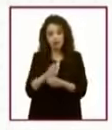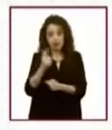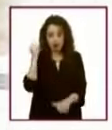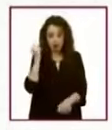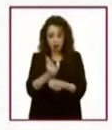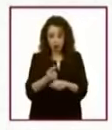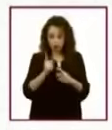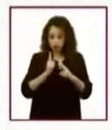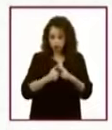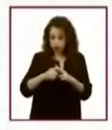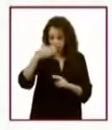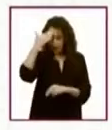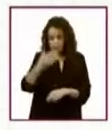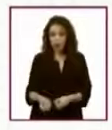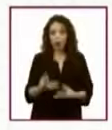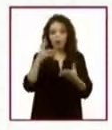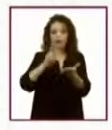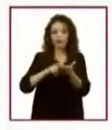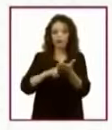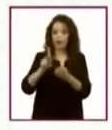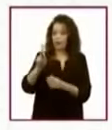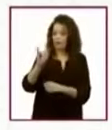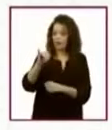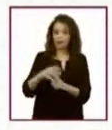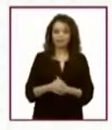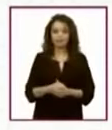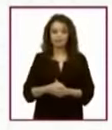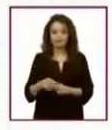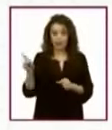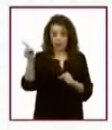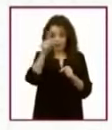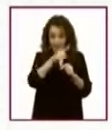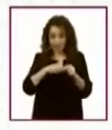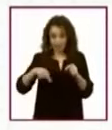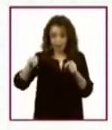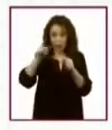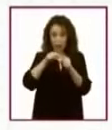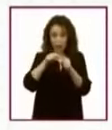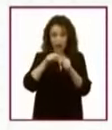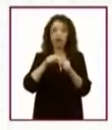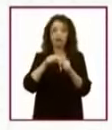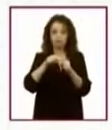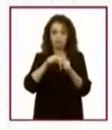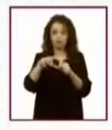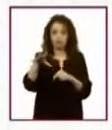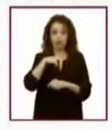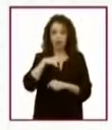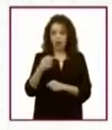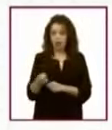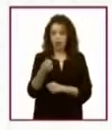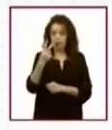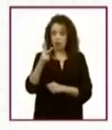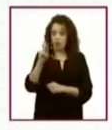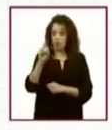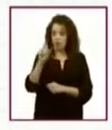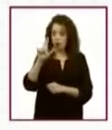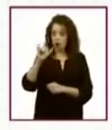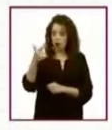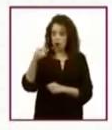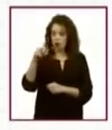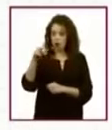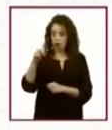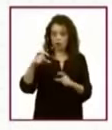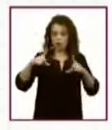pi. Aproximó el área de un círculo al encontrar las áreas de 2 polígonos regulares.